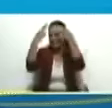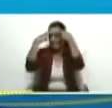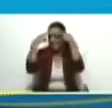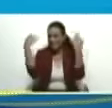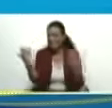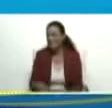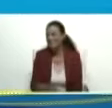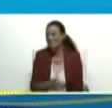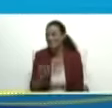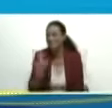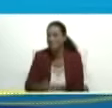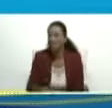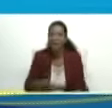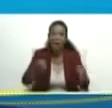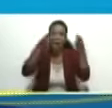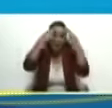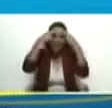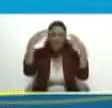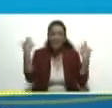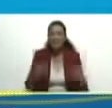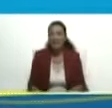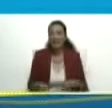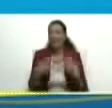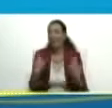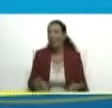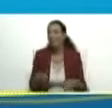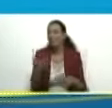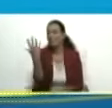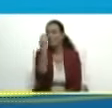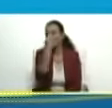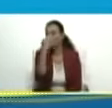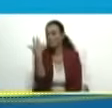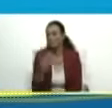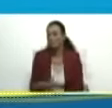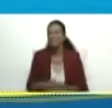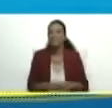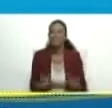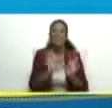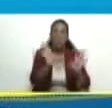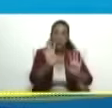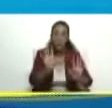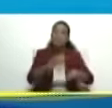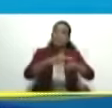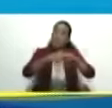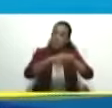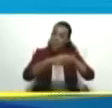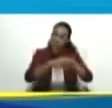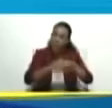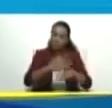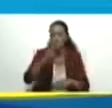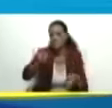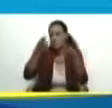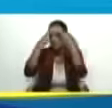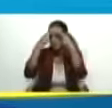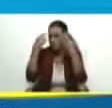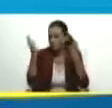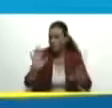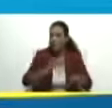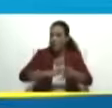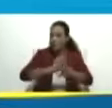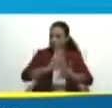vale. Los caraquitas estamos traumatizados. Pido perdón, estoy traumatizado.